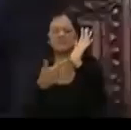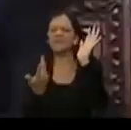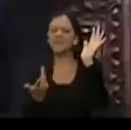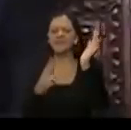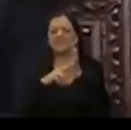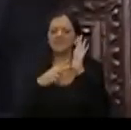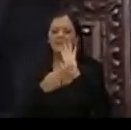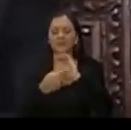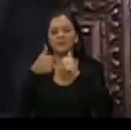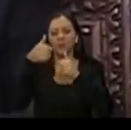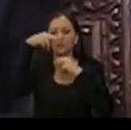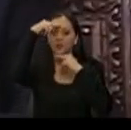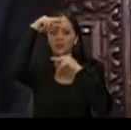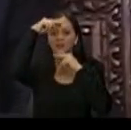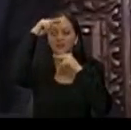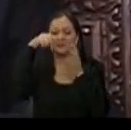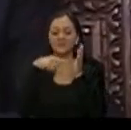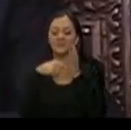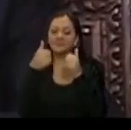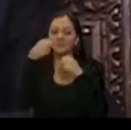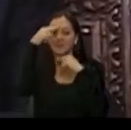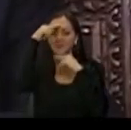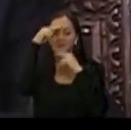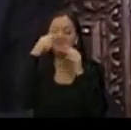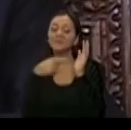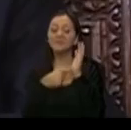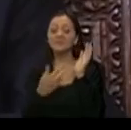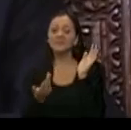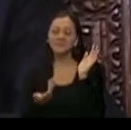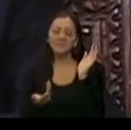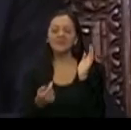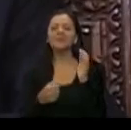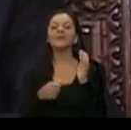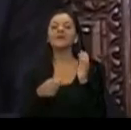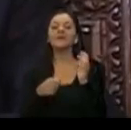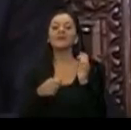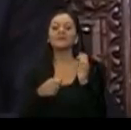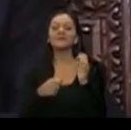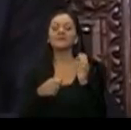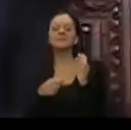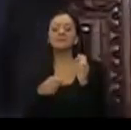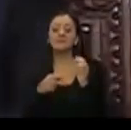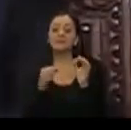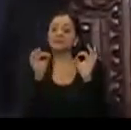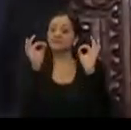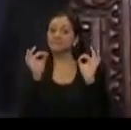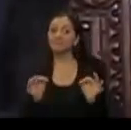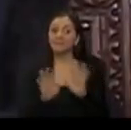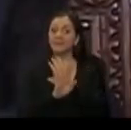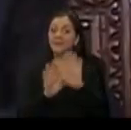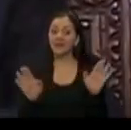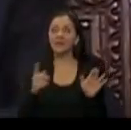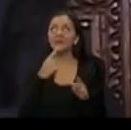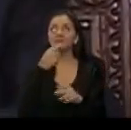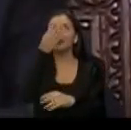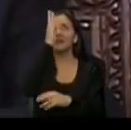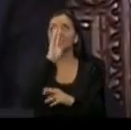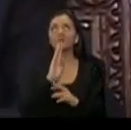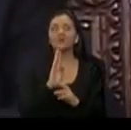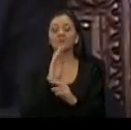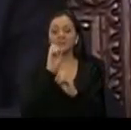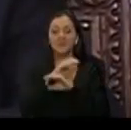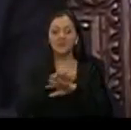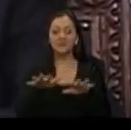esta ocasión vamos a dar a conocer que Dios mediante el Santo Padre Francisco